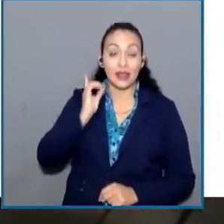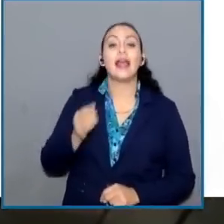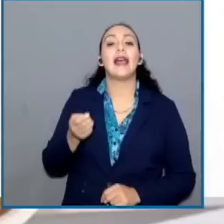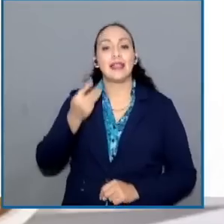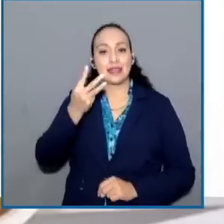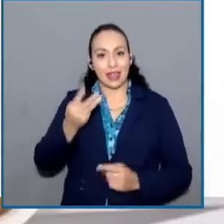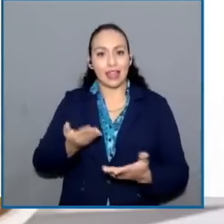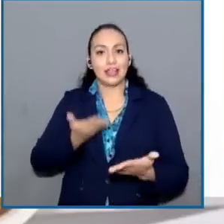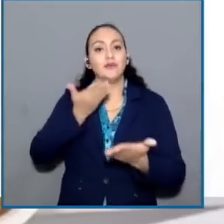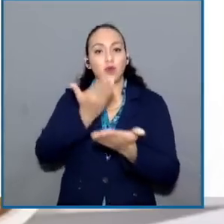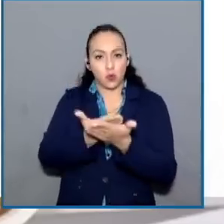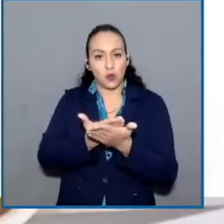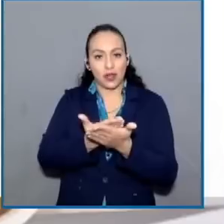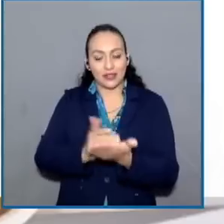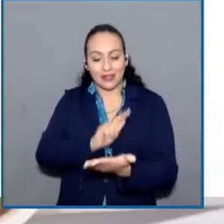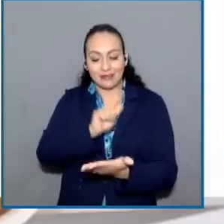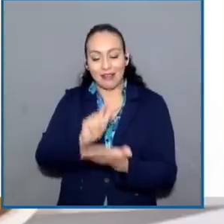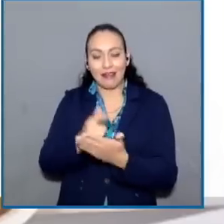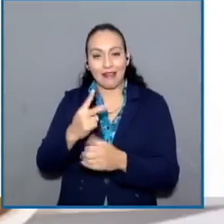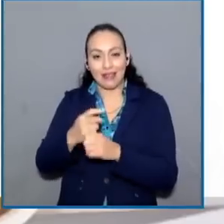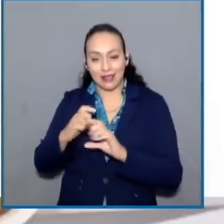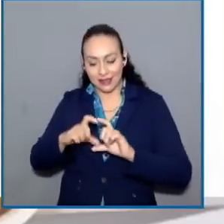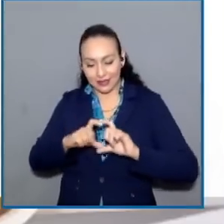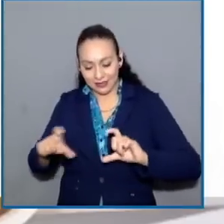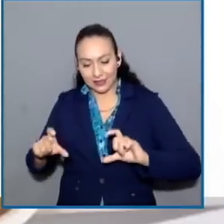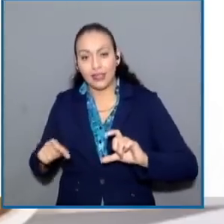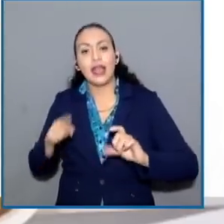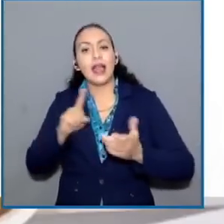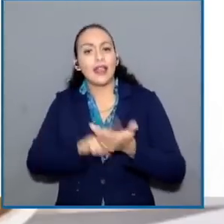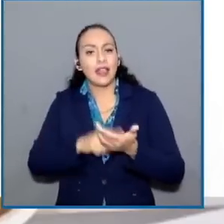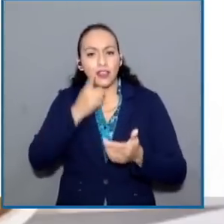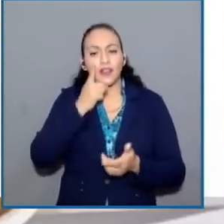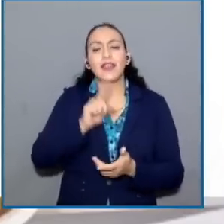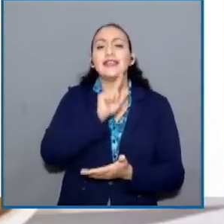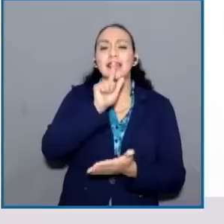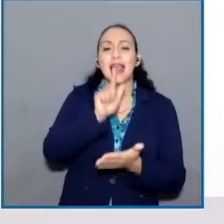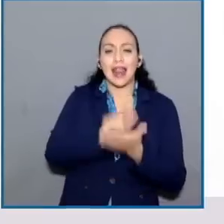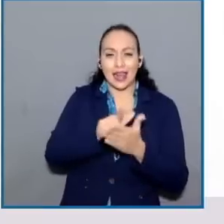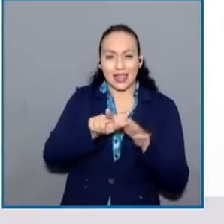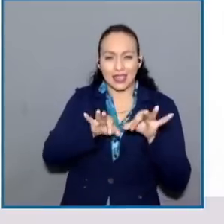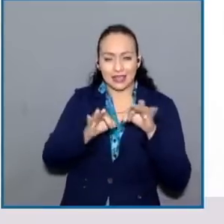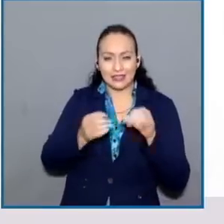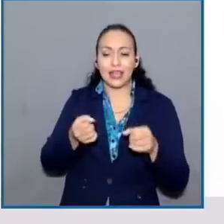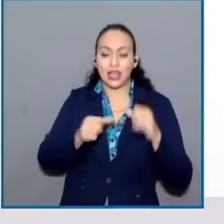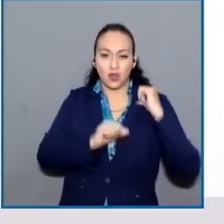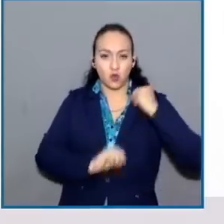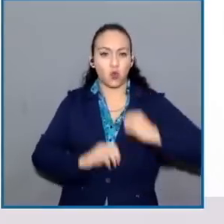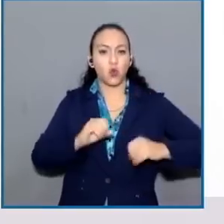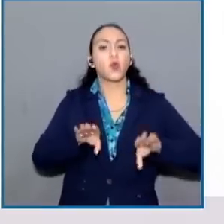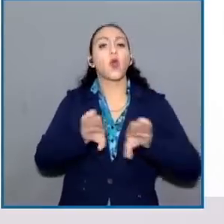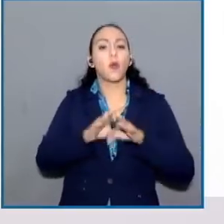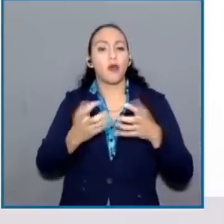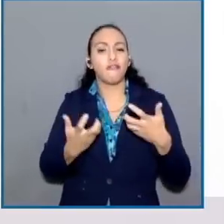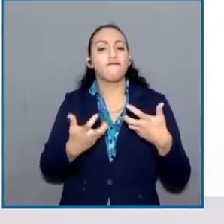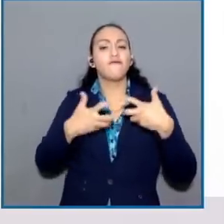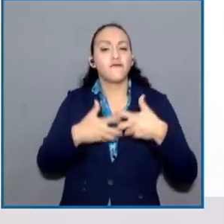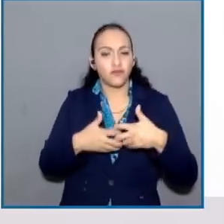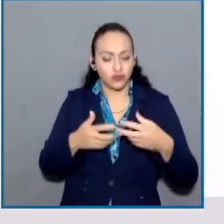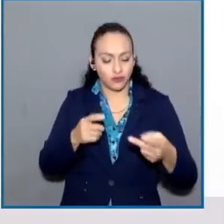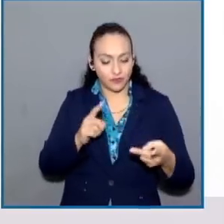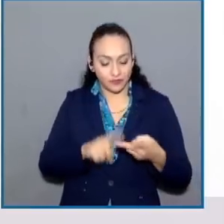la reforma judicial que incluyen las leyes orgánica del Poder Judicial de la Federación, de carrera judicial y